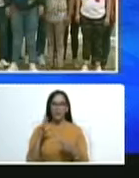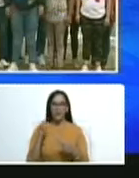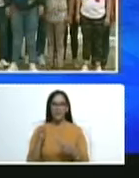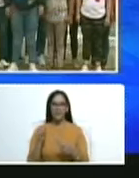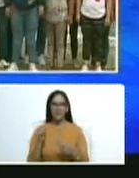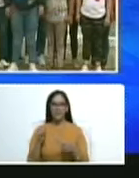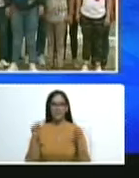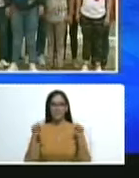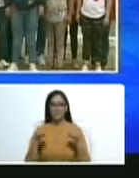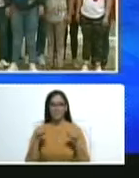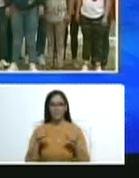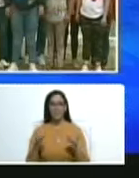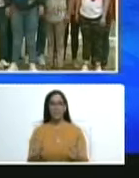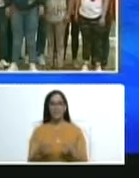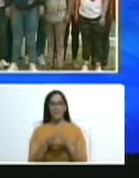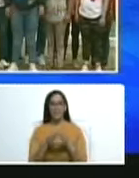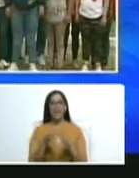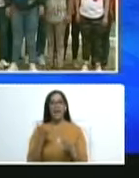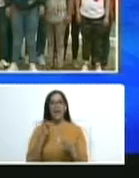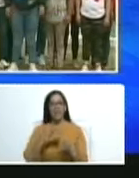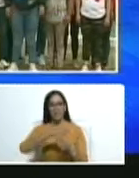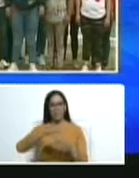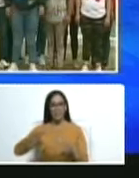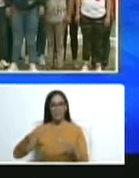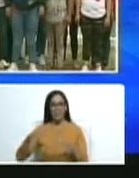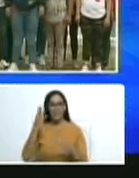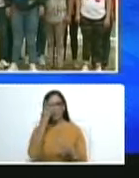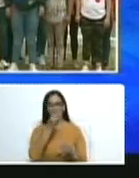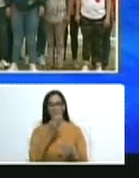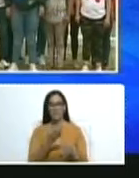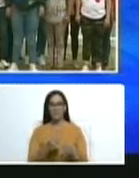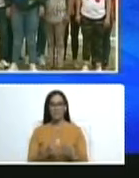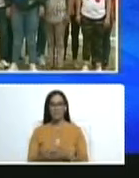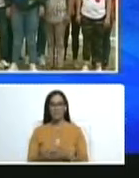Aquí en Carúpa nos quedan playas hermosísimas.